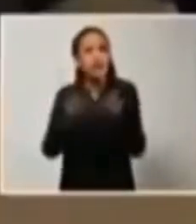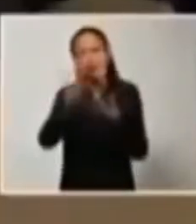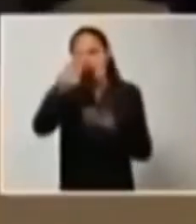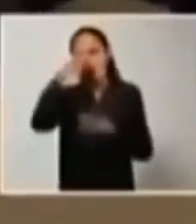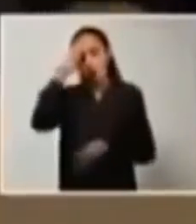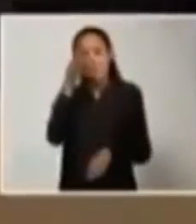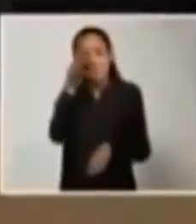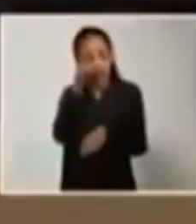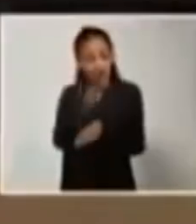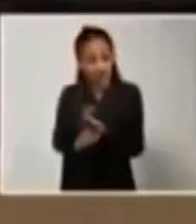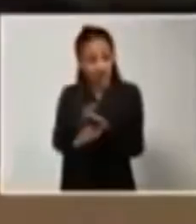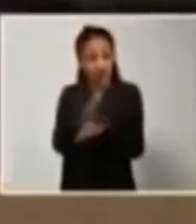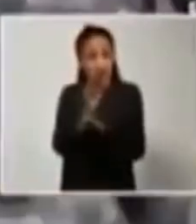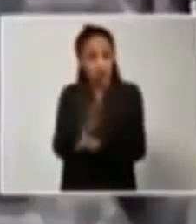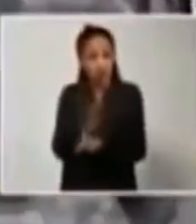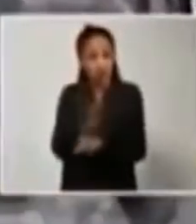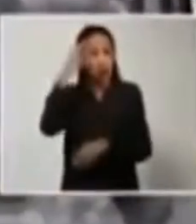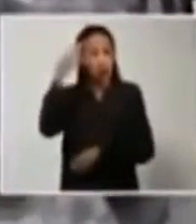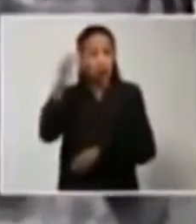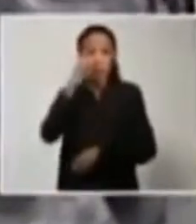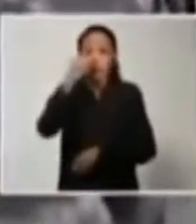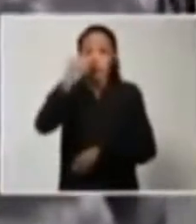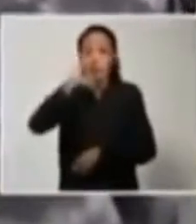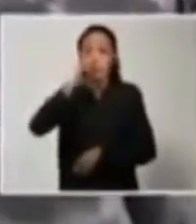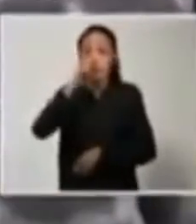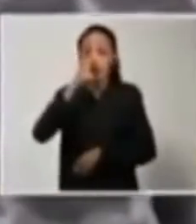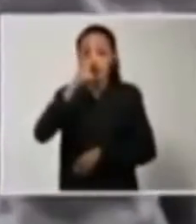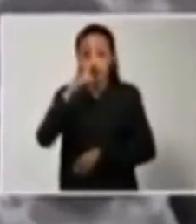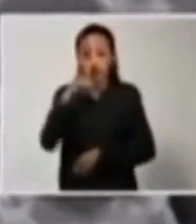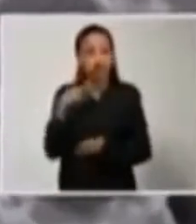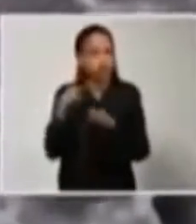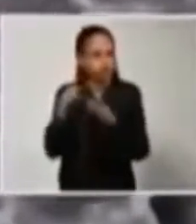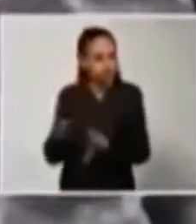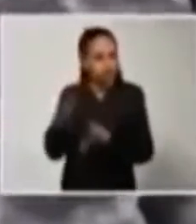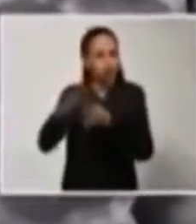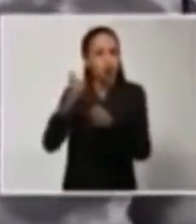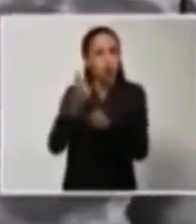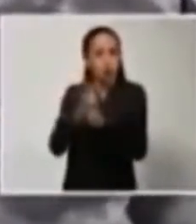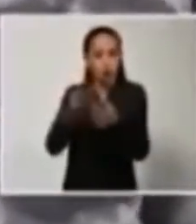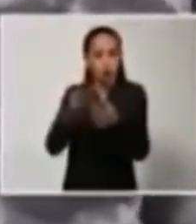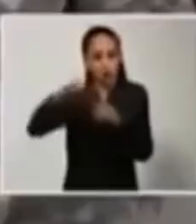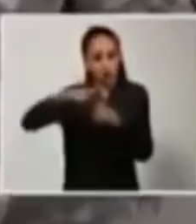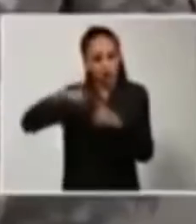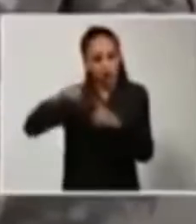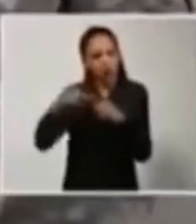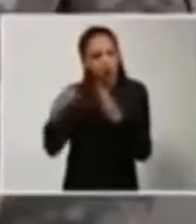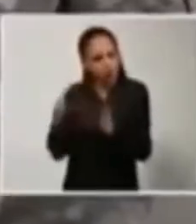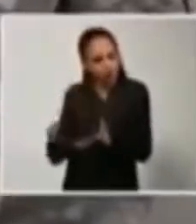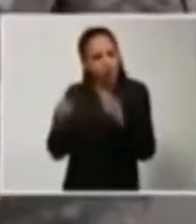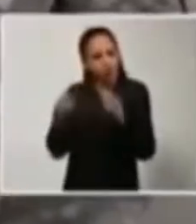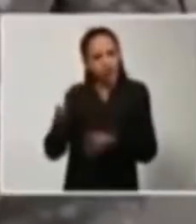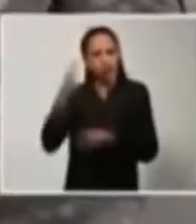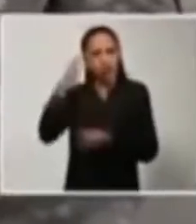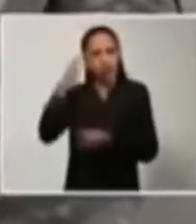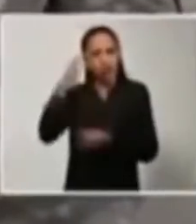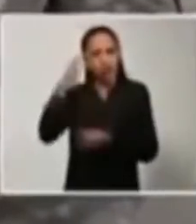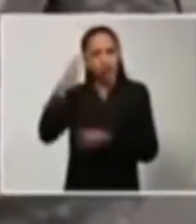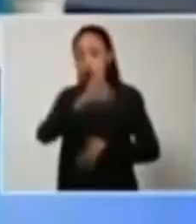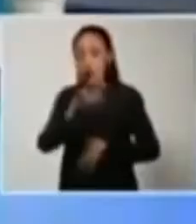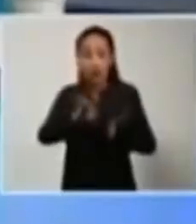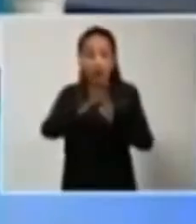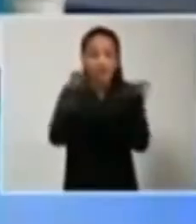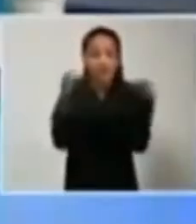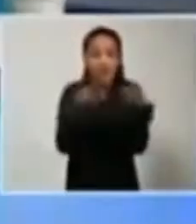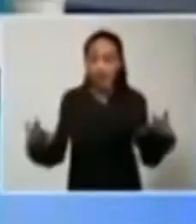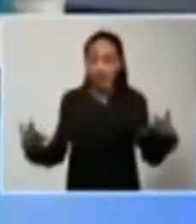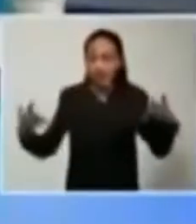de Biden que devuelva el territorio usurpado en Guantánamo a sus legítimos dueños. Si realmente les interesan las...